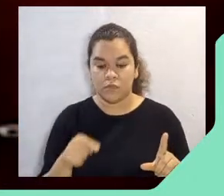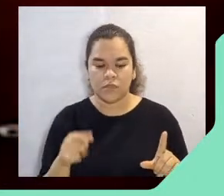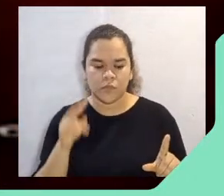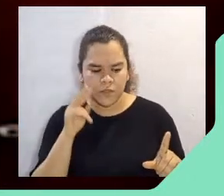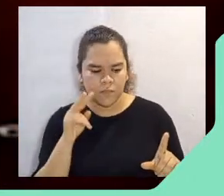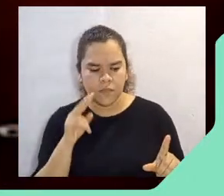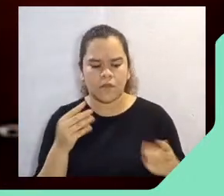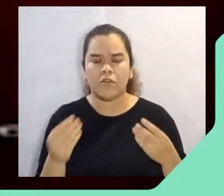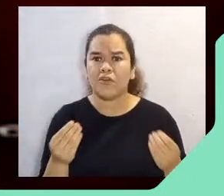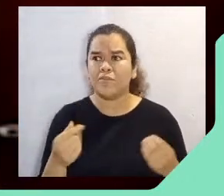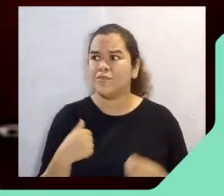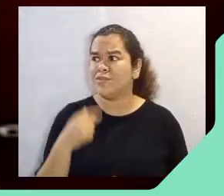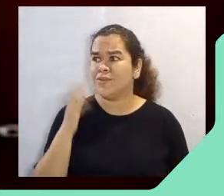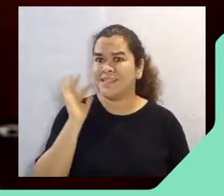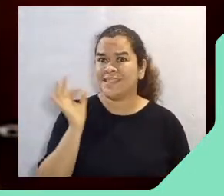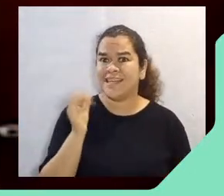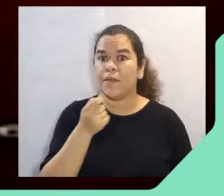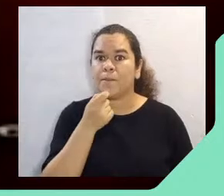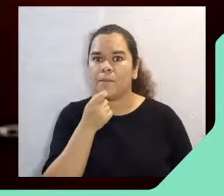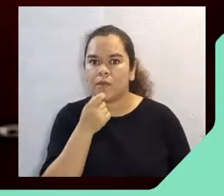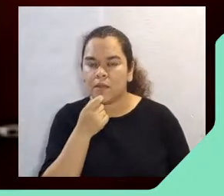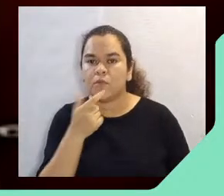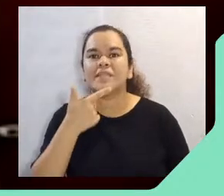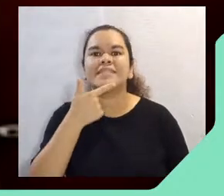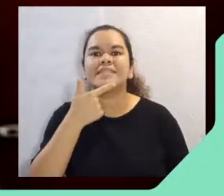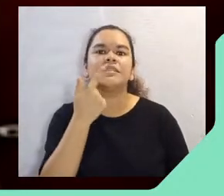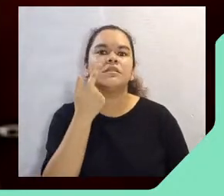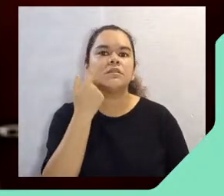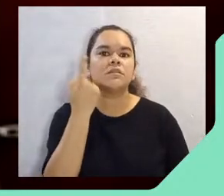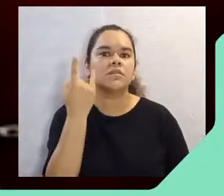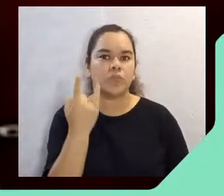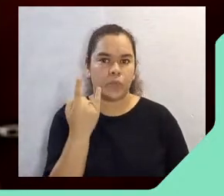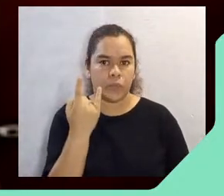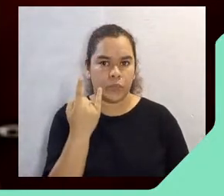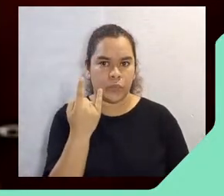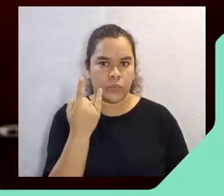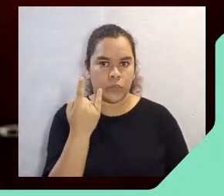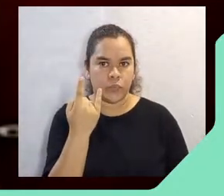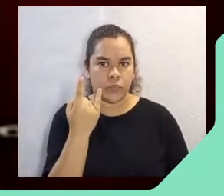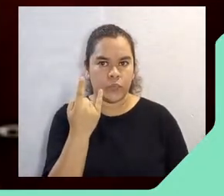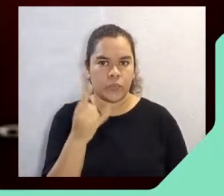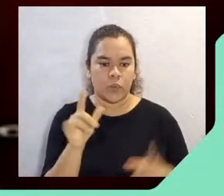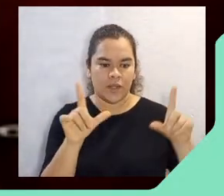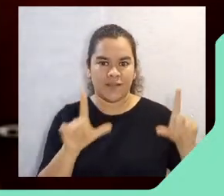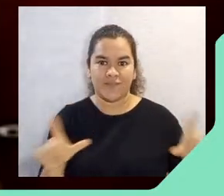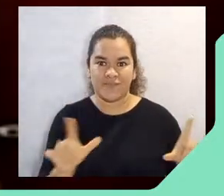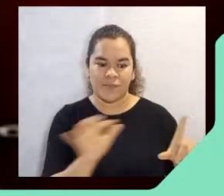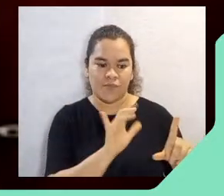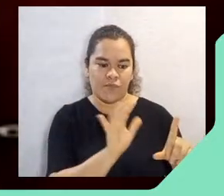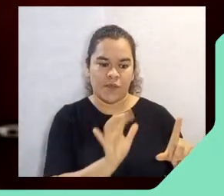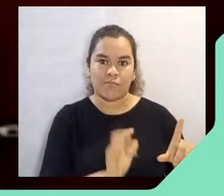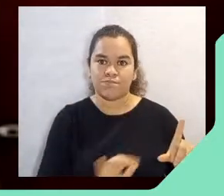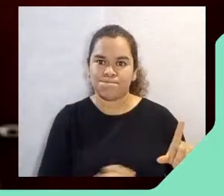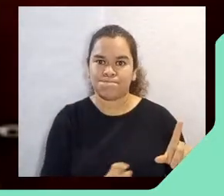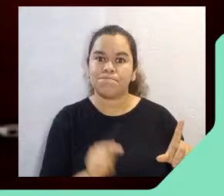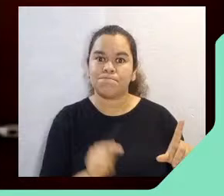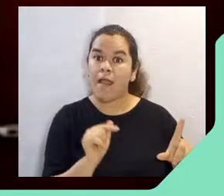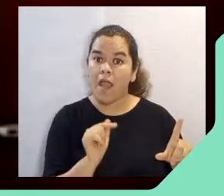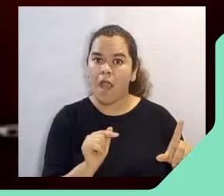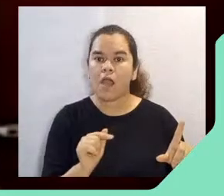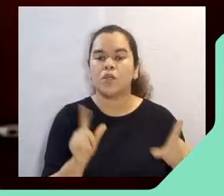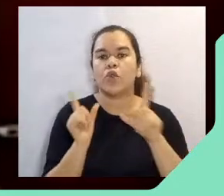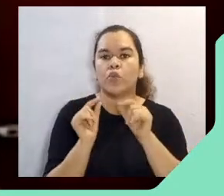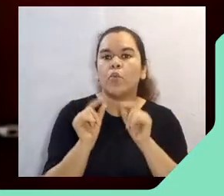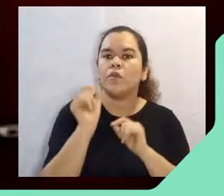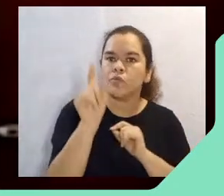estado actual, por ejemplo, en el CIU Guaraní, que es dirigido para los estudiantes. Ahí van a tener lo que sería su ficha técnica